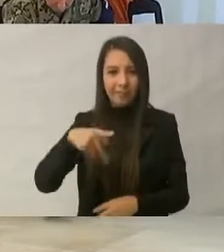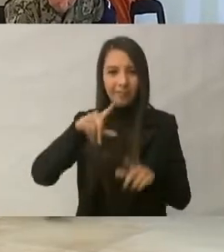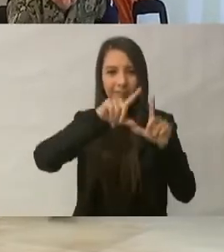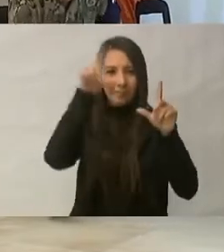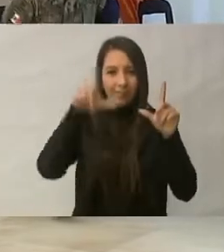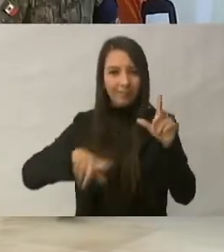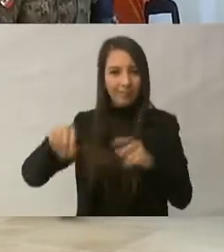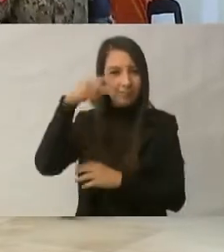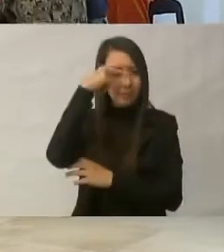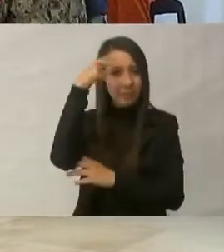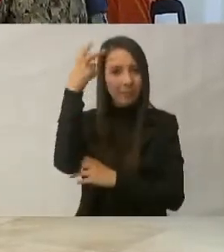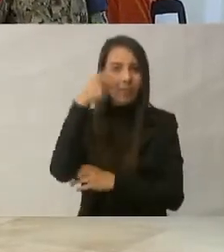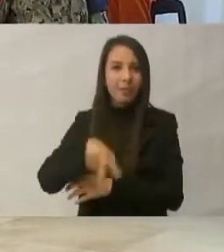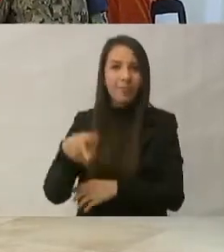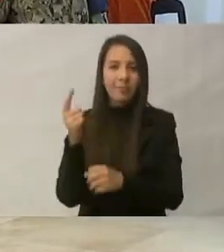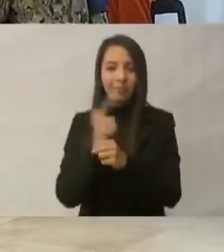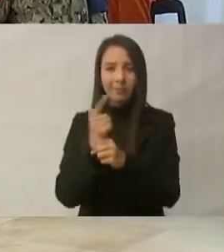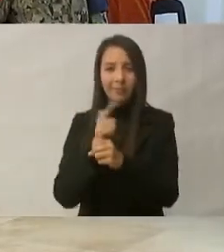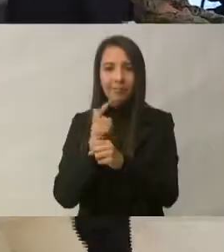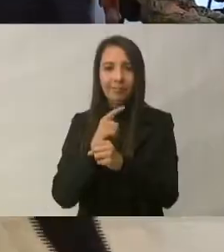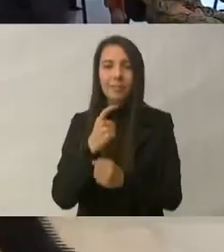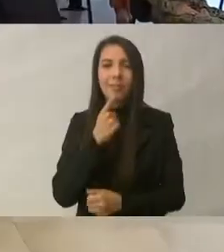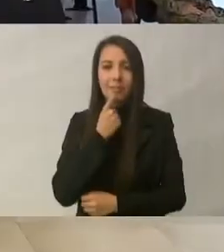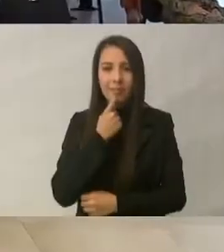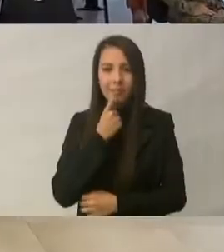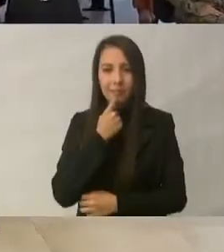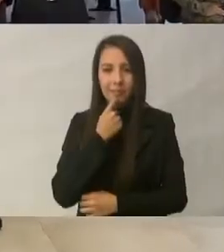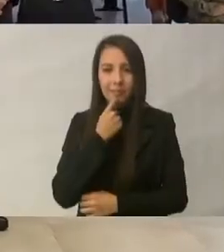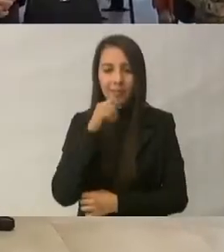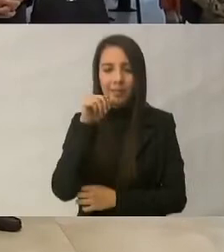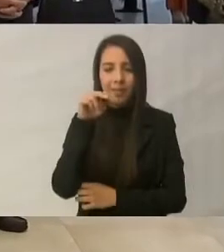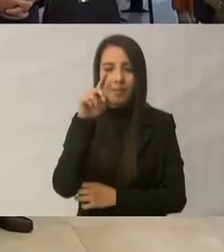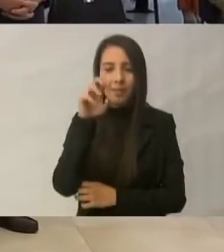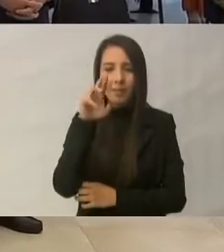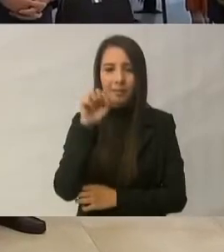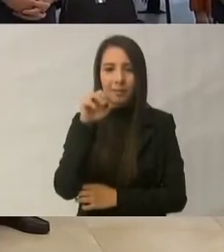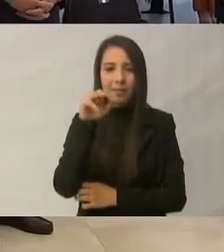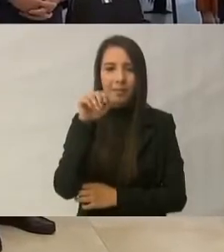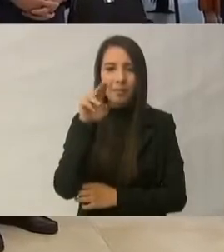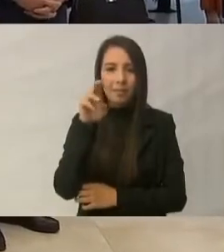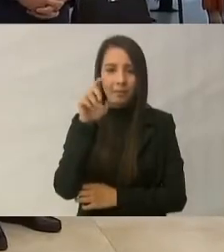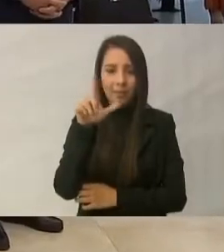Unidos mexicanos, licenciado Andrés Manuel López Obrador.